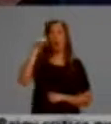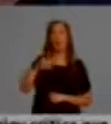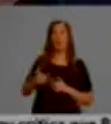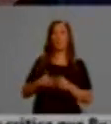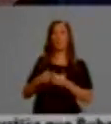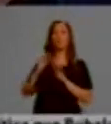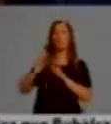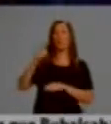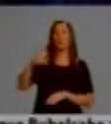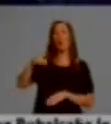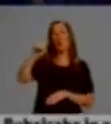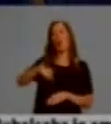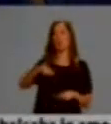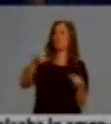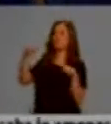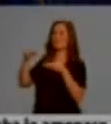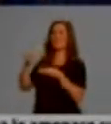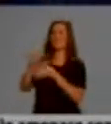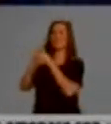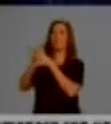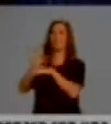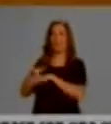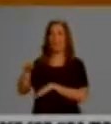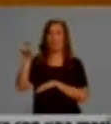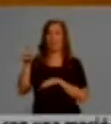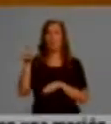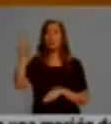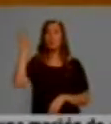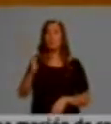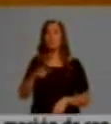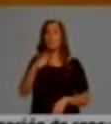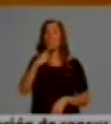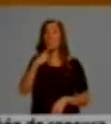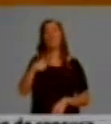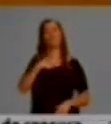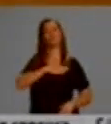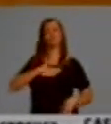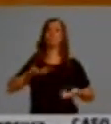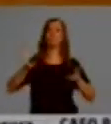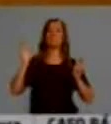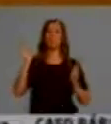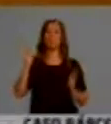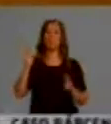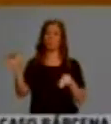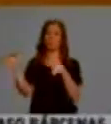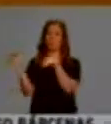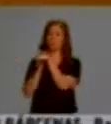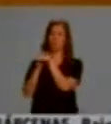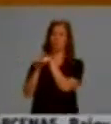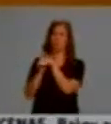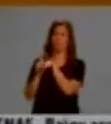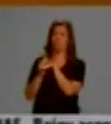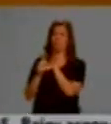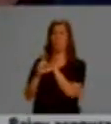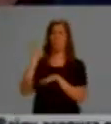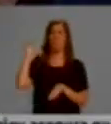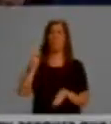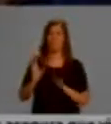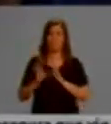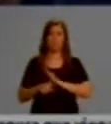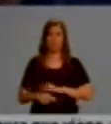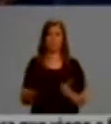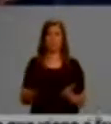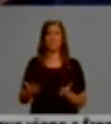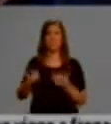dedico yo a usted. Porque usted llega a esta Cámara por voluntad propia, sí, pero del Ronzal, hay que reconocerlo.